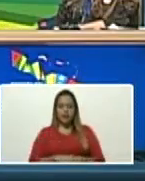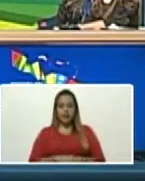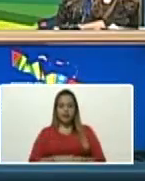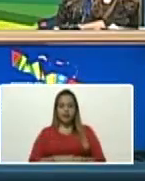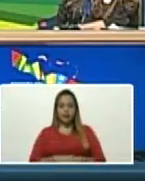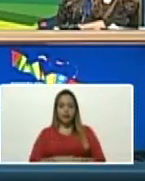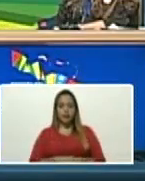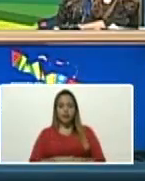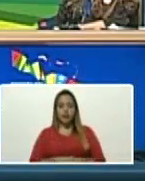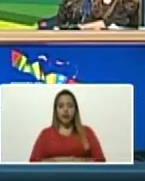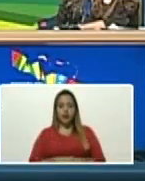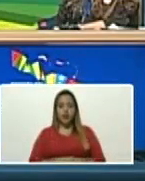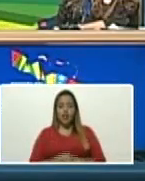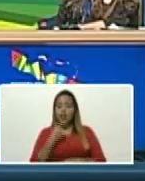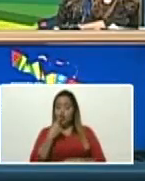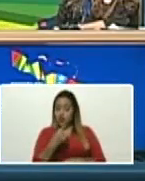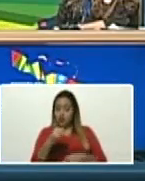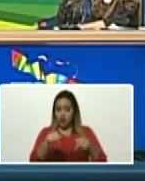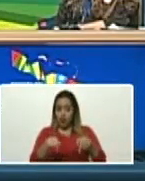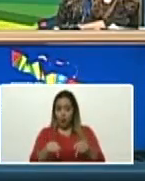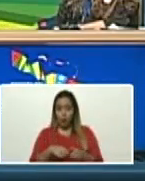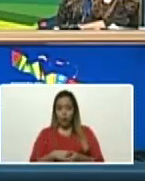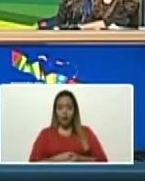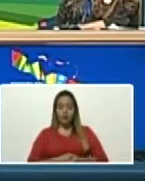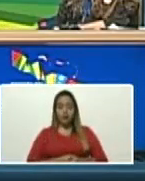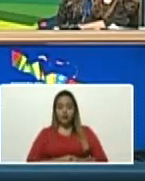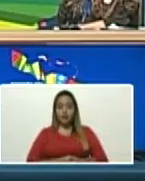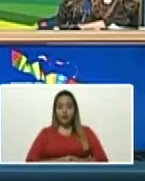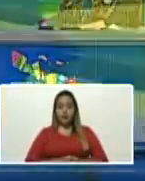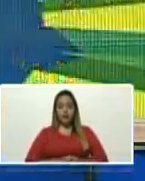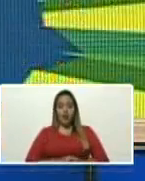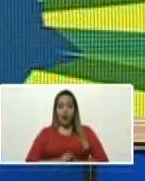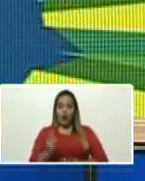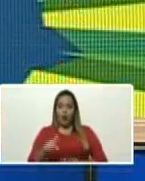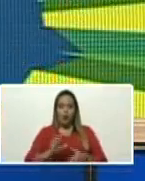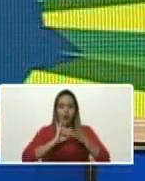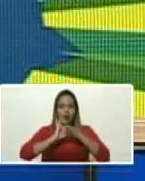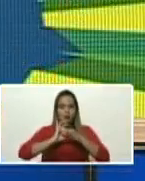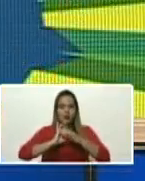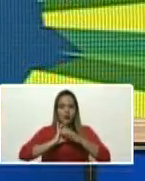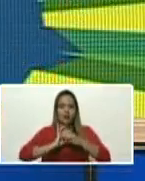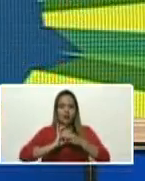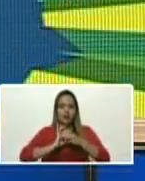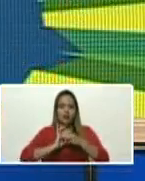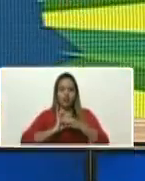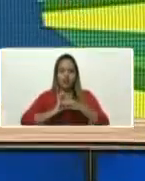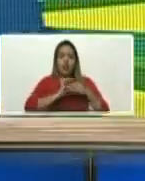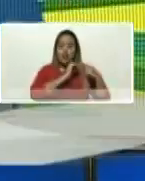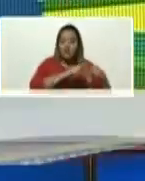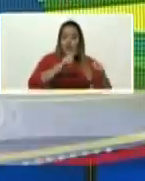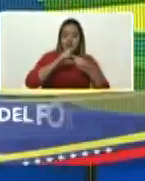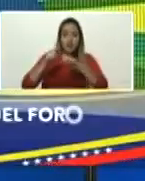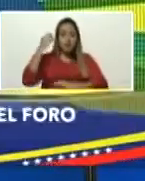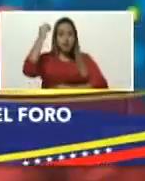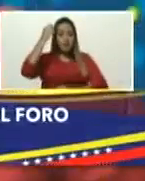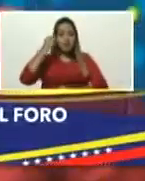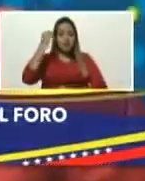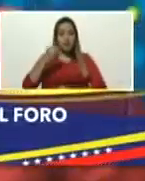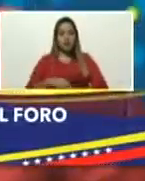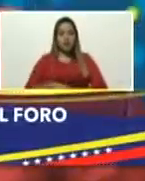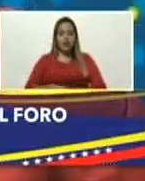y lo decía ahora, en este momento, la unidad en la diversidad,